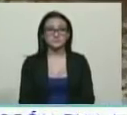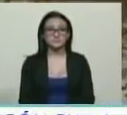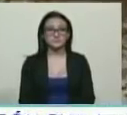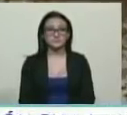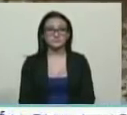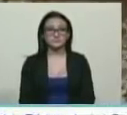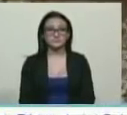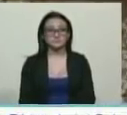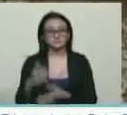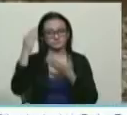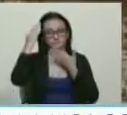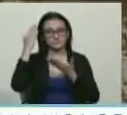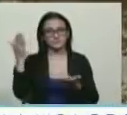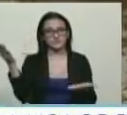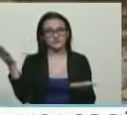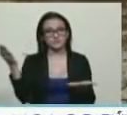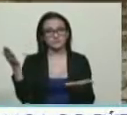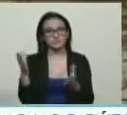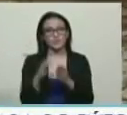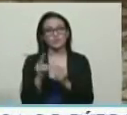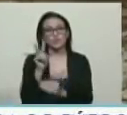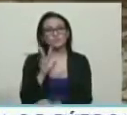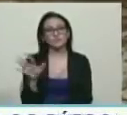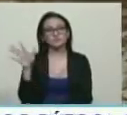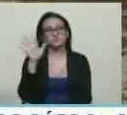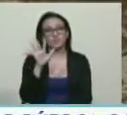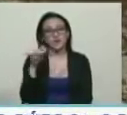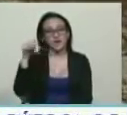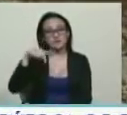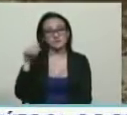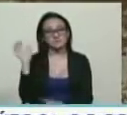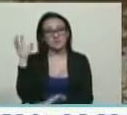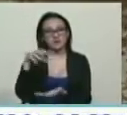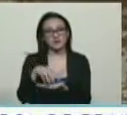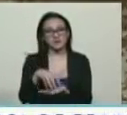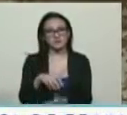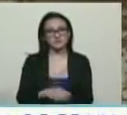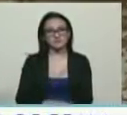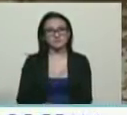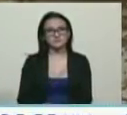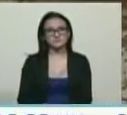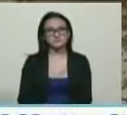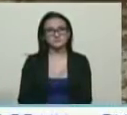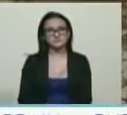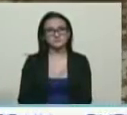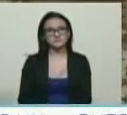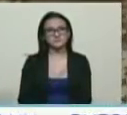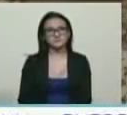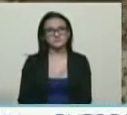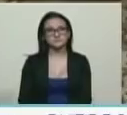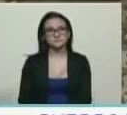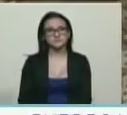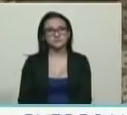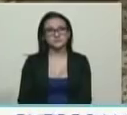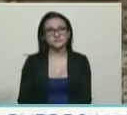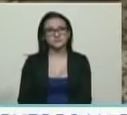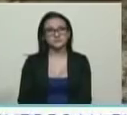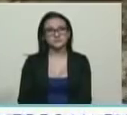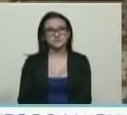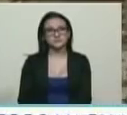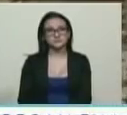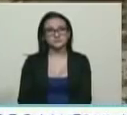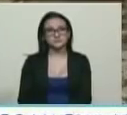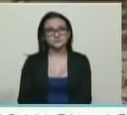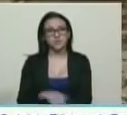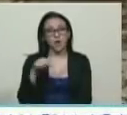Bueno, saludamos a toda Venezuela desde nuestra querida Maracay, estado Aragua. Hoy, día